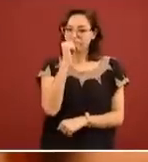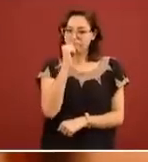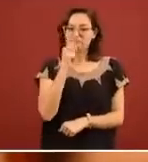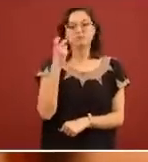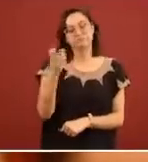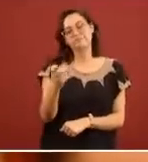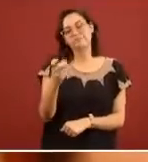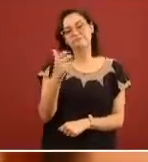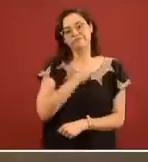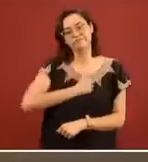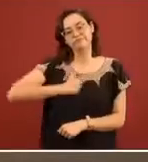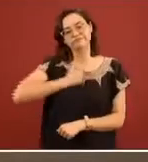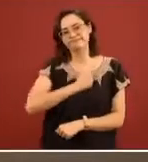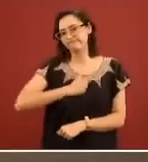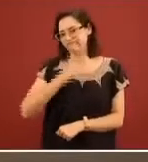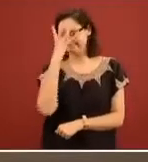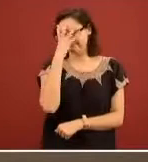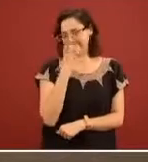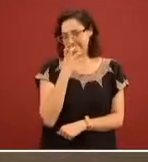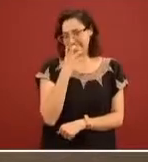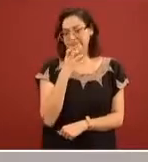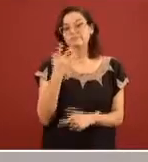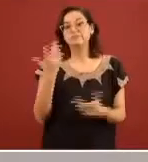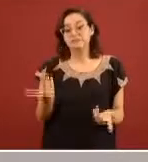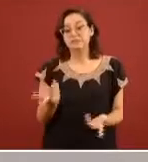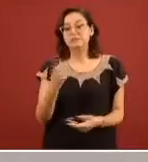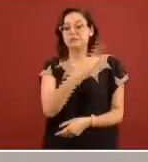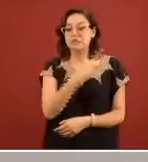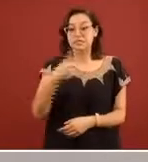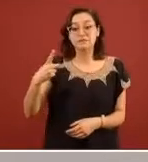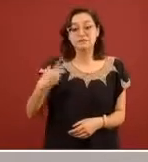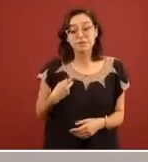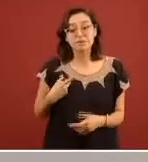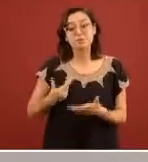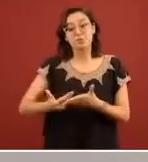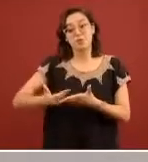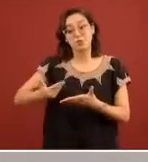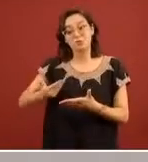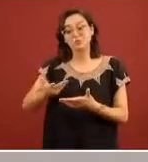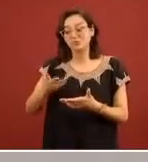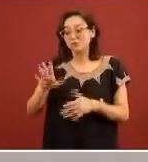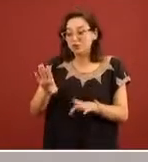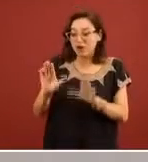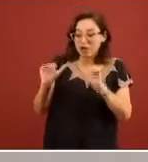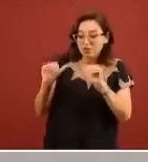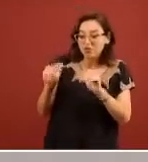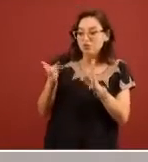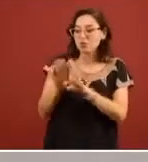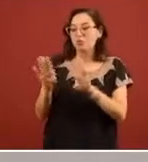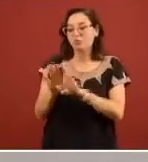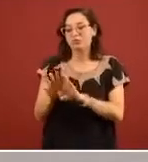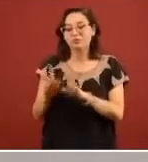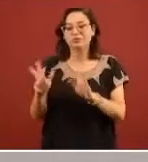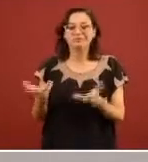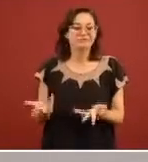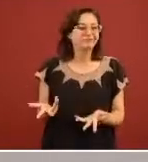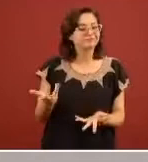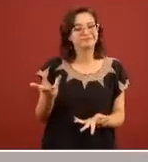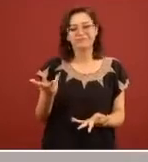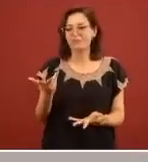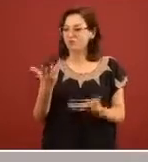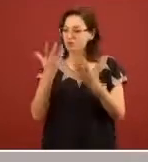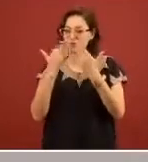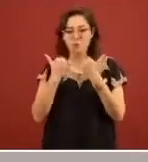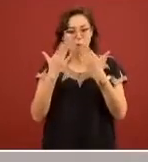es algo muy desafortunado. Y tenemos que buscar los medios para que se puedan despedir cuando así sucede. No tenemos